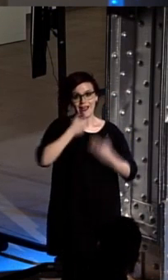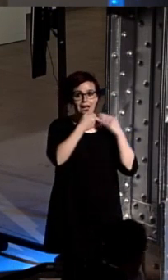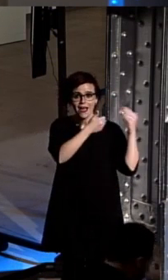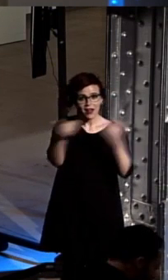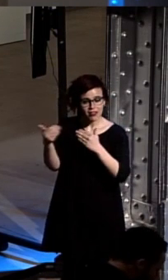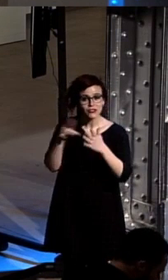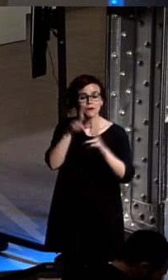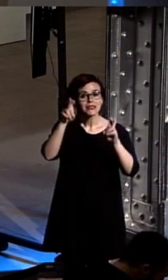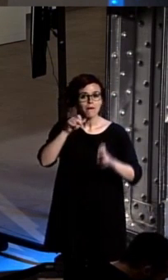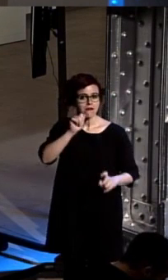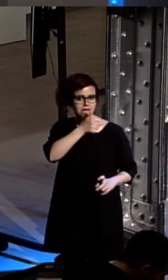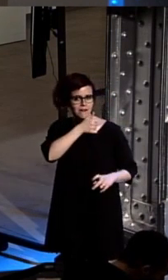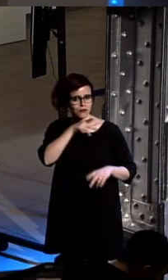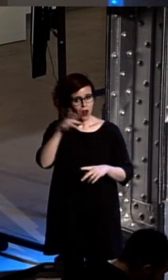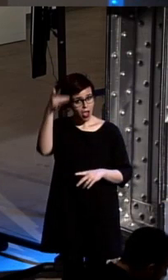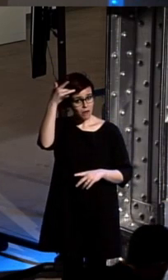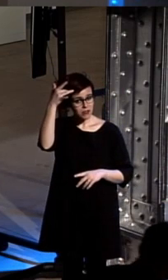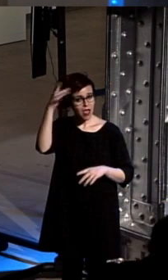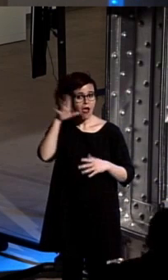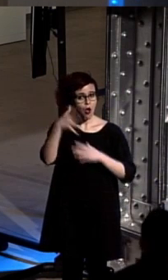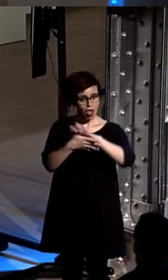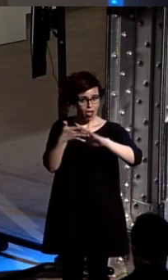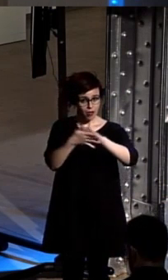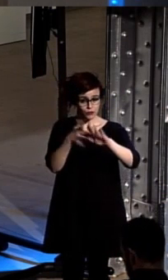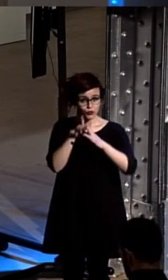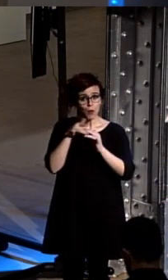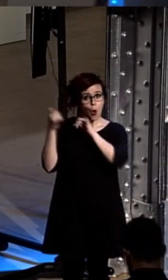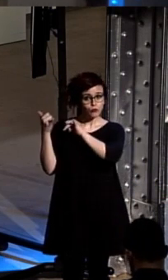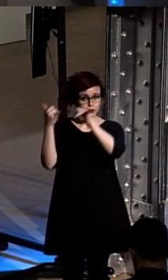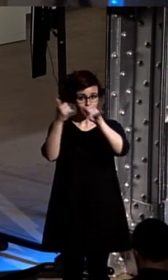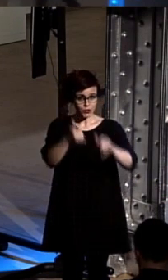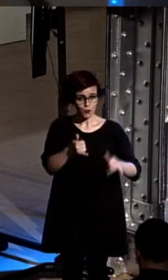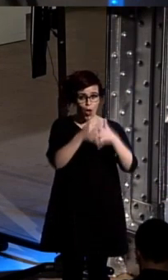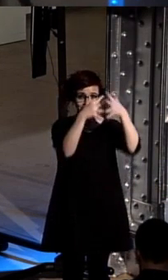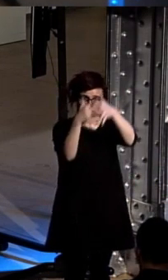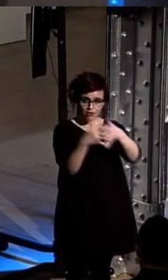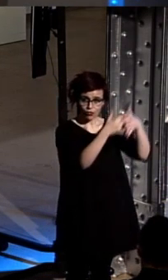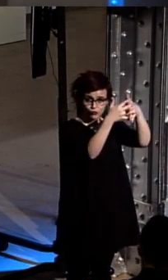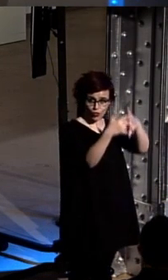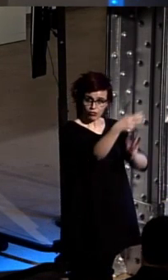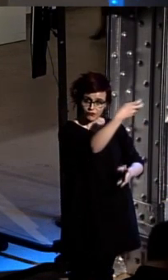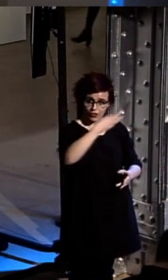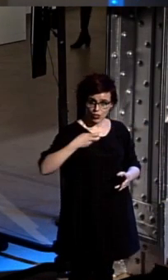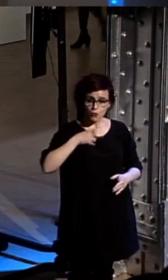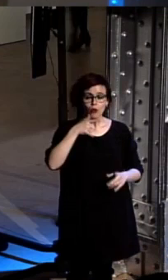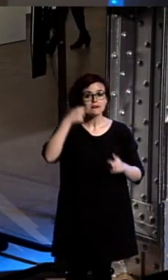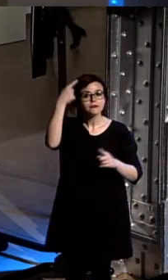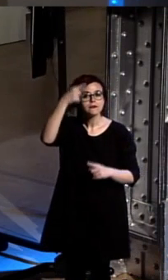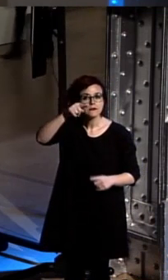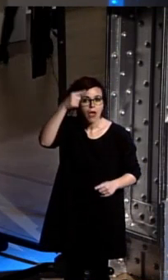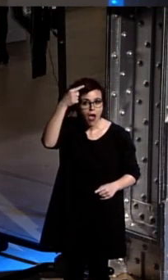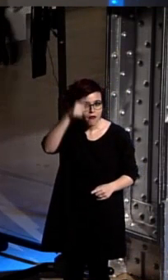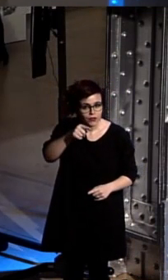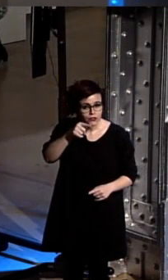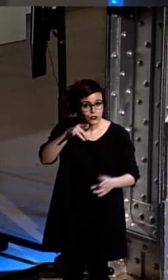Precisamente de los secretos de la mente vamos a hablar ahora con Kevin Randall, que acaba de llegar de Estados Unidos hace unos días, porque él sabe